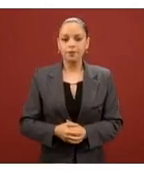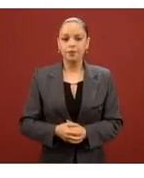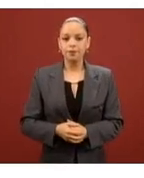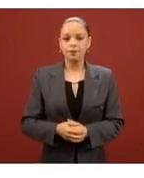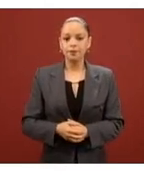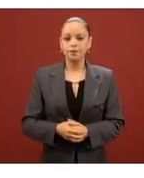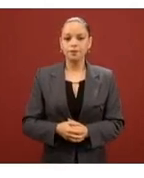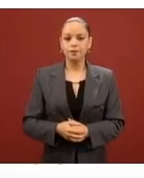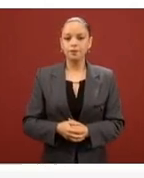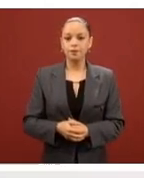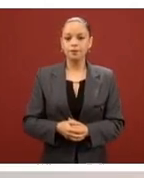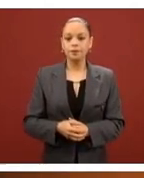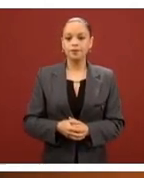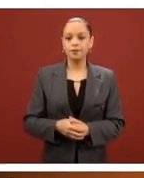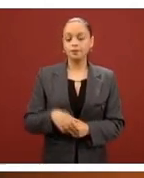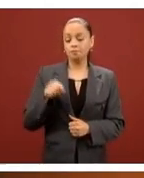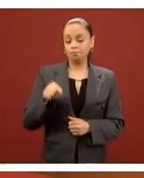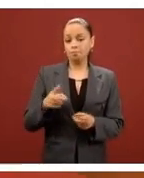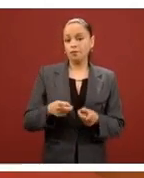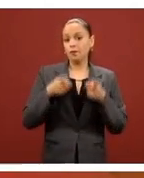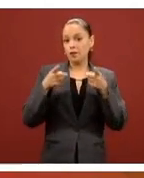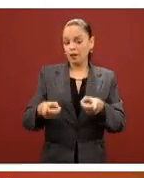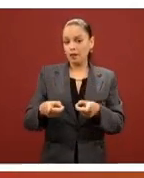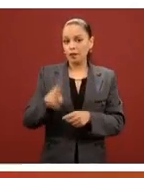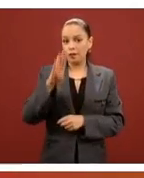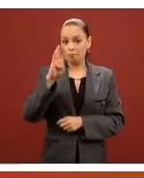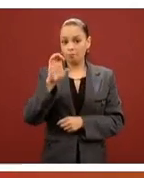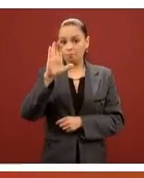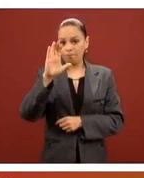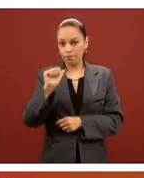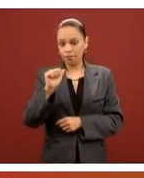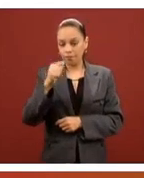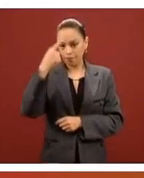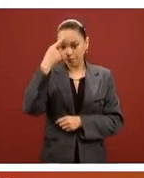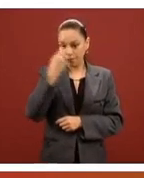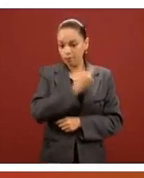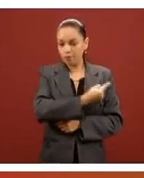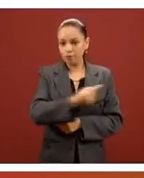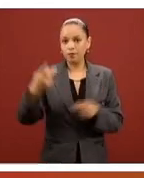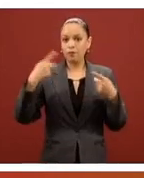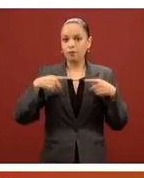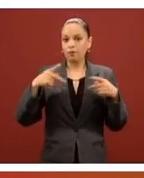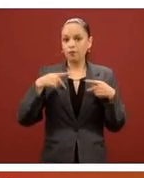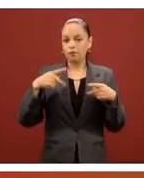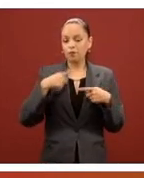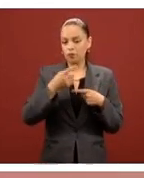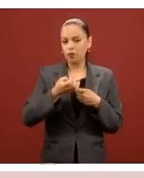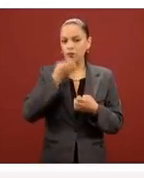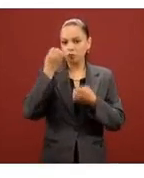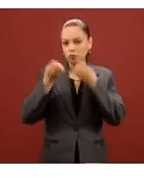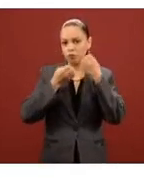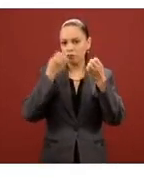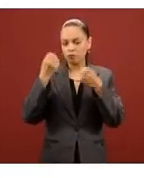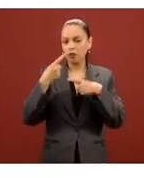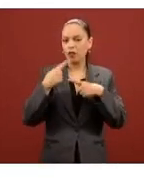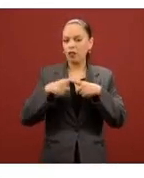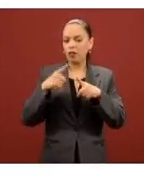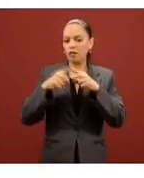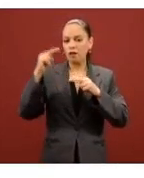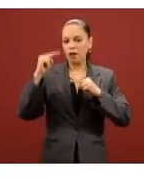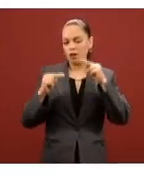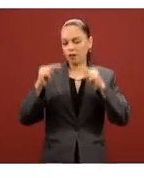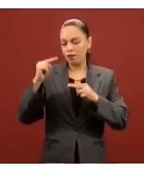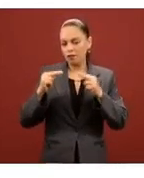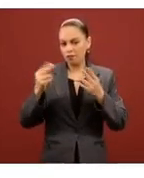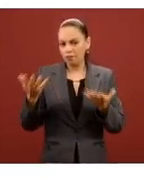El Estado establecerá un sistema de becas para las y los estudiantes de todos los niveles escolares del sistema de